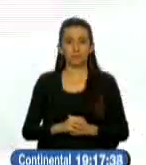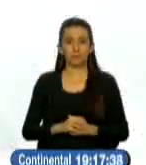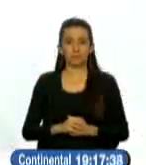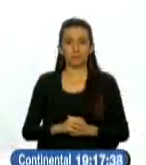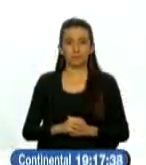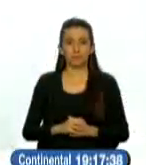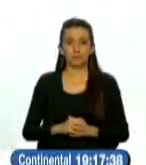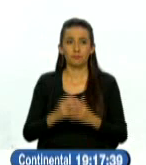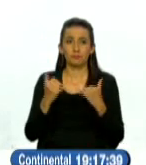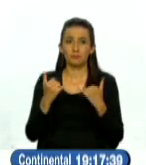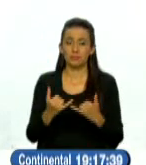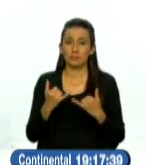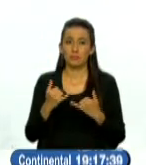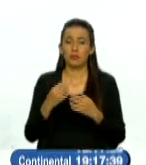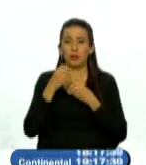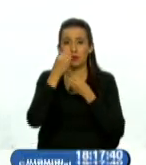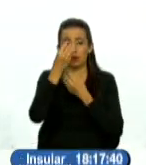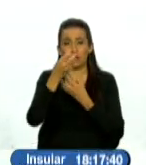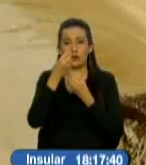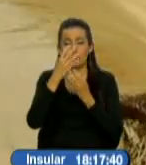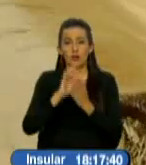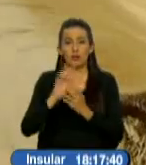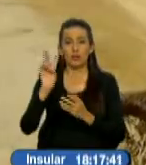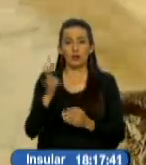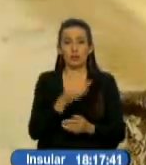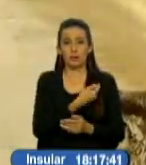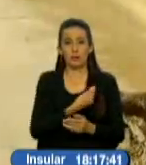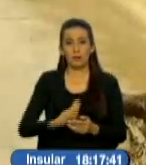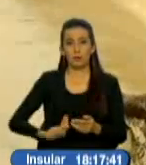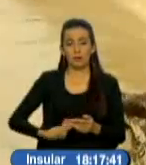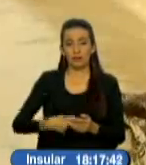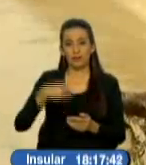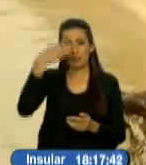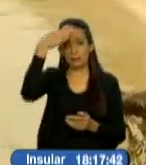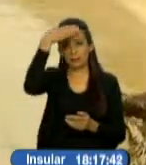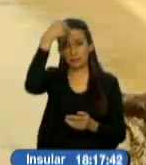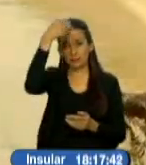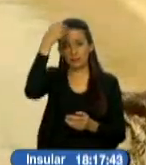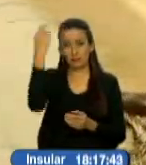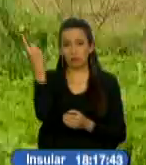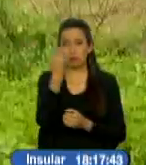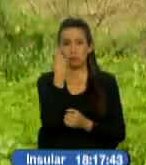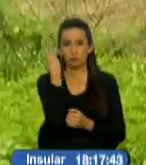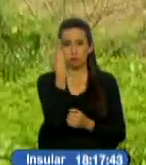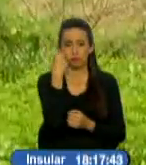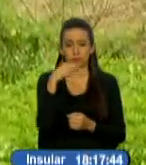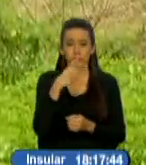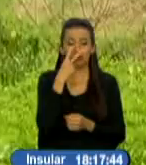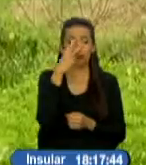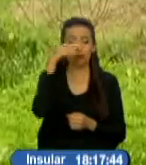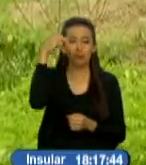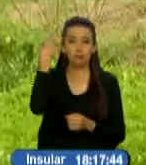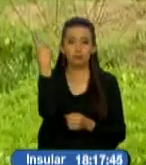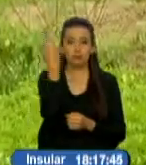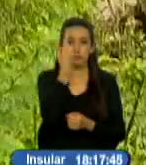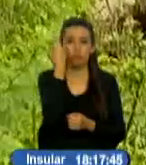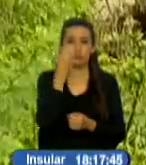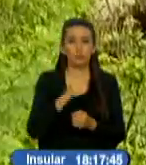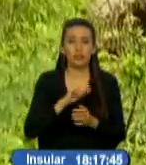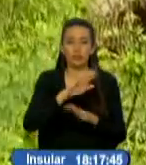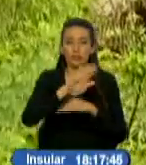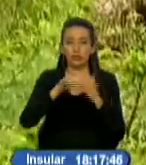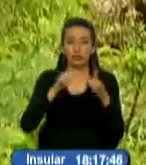Y ahora les contamos que el vicepresidente de la República, Jorge Glass, sobrevoló los sectores afectados por el